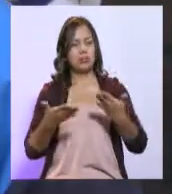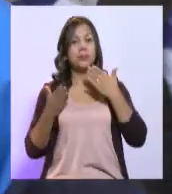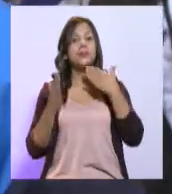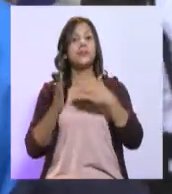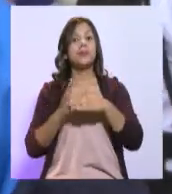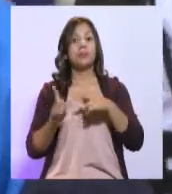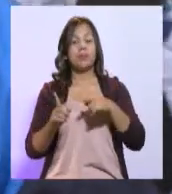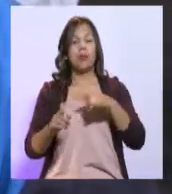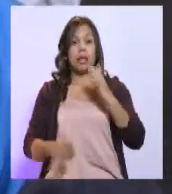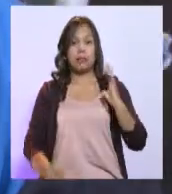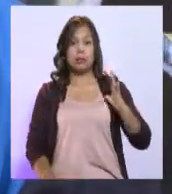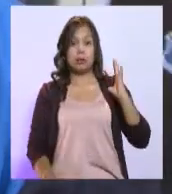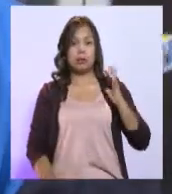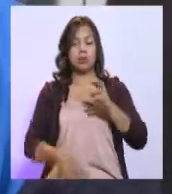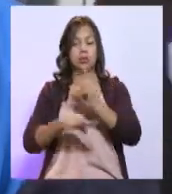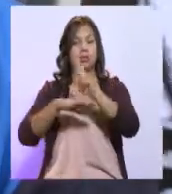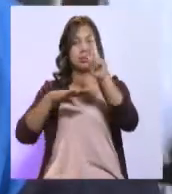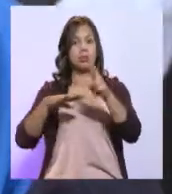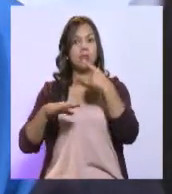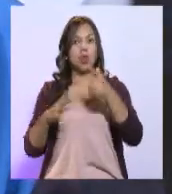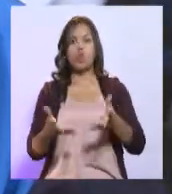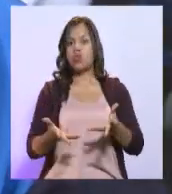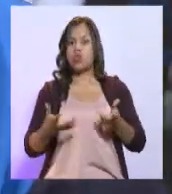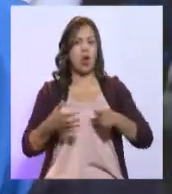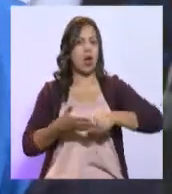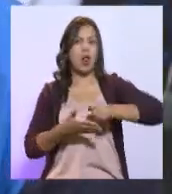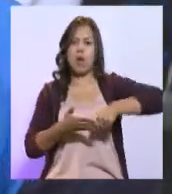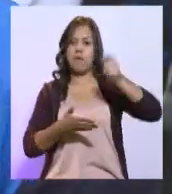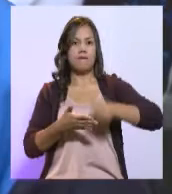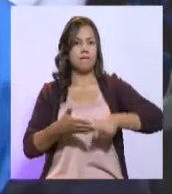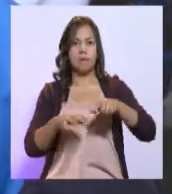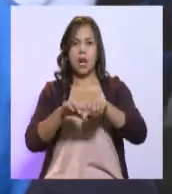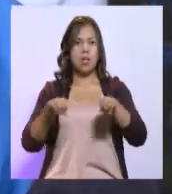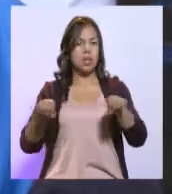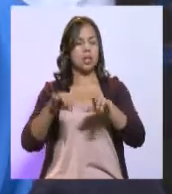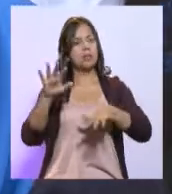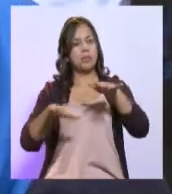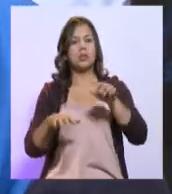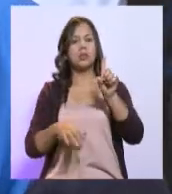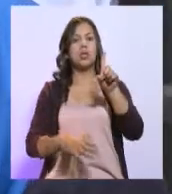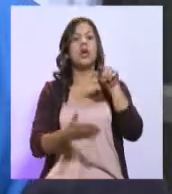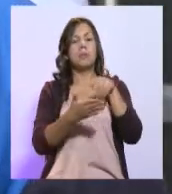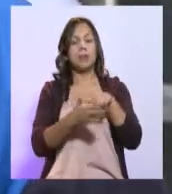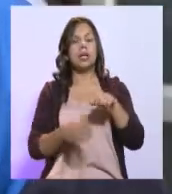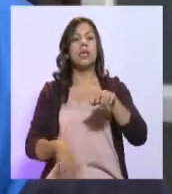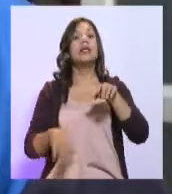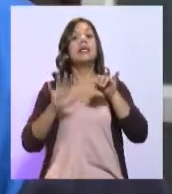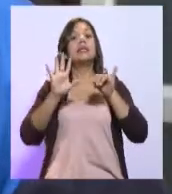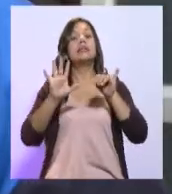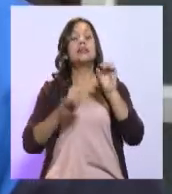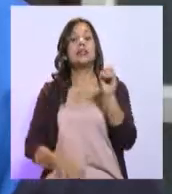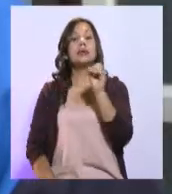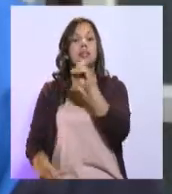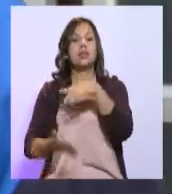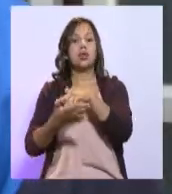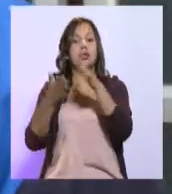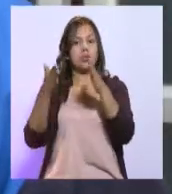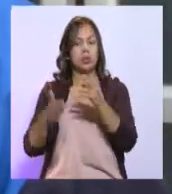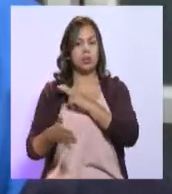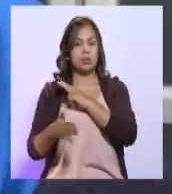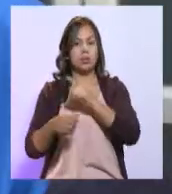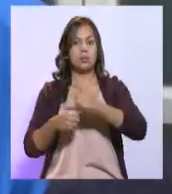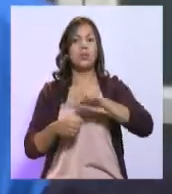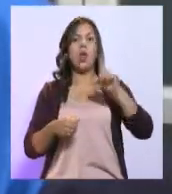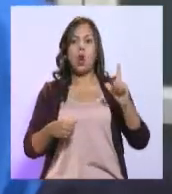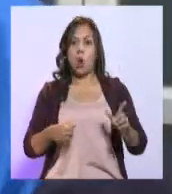que el señor rector no quiere firmar los títulos de alrededor de 1.600 estudiantes de la Universidad Nacional de